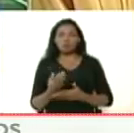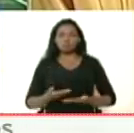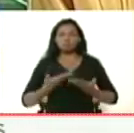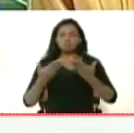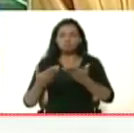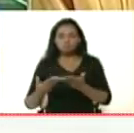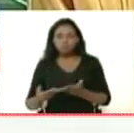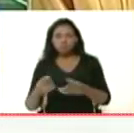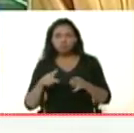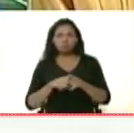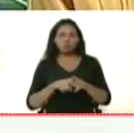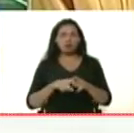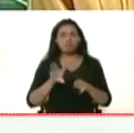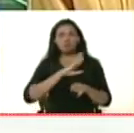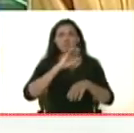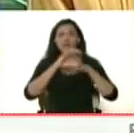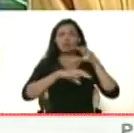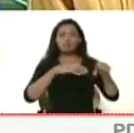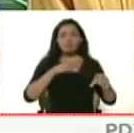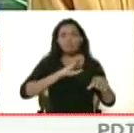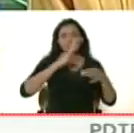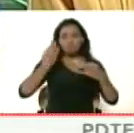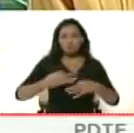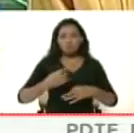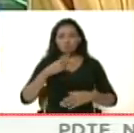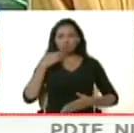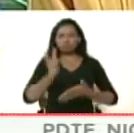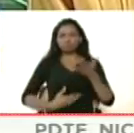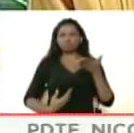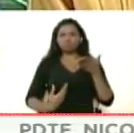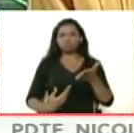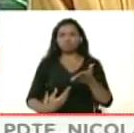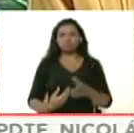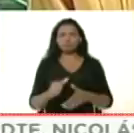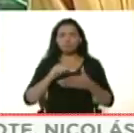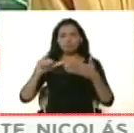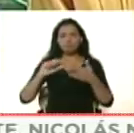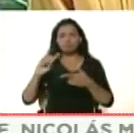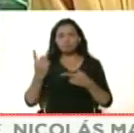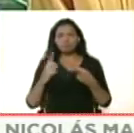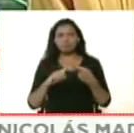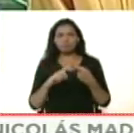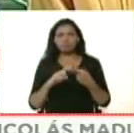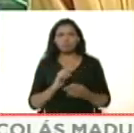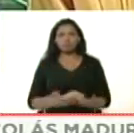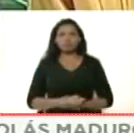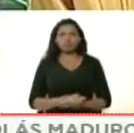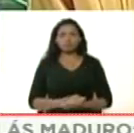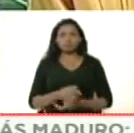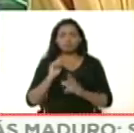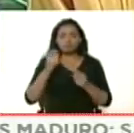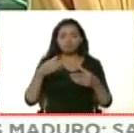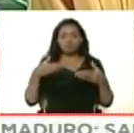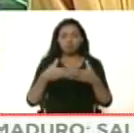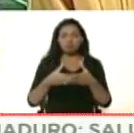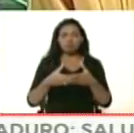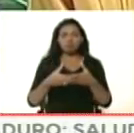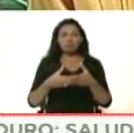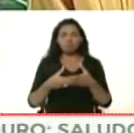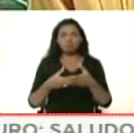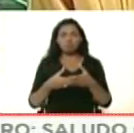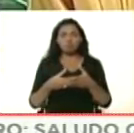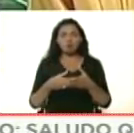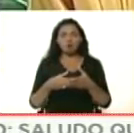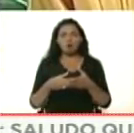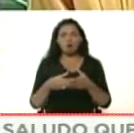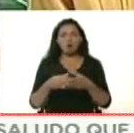razas bovinas autóctonas, decreto, artículo primero, se declara a los grupos